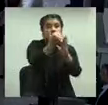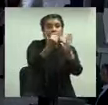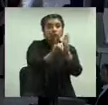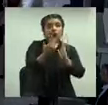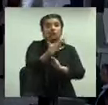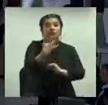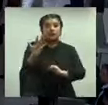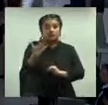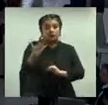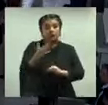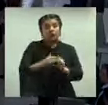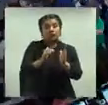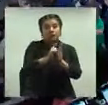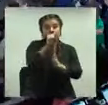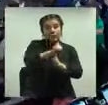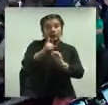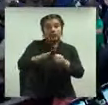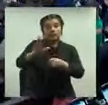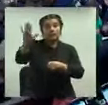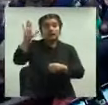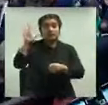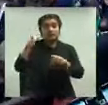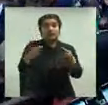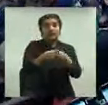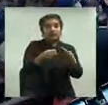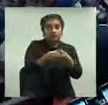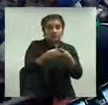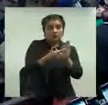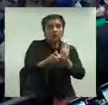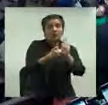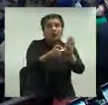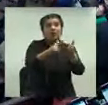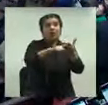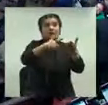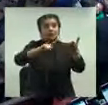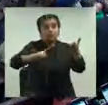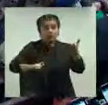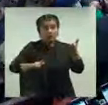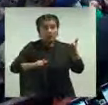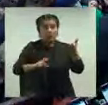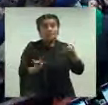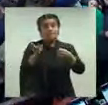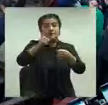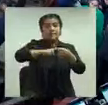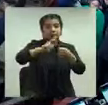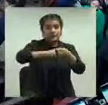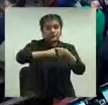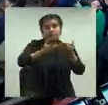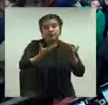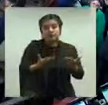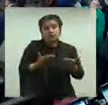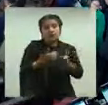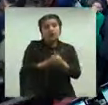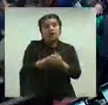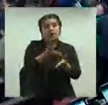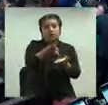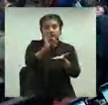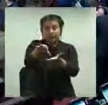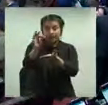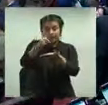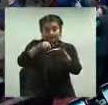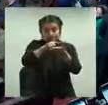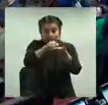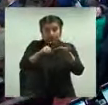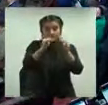quinto, juramentación de la Comisión de Postulación para integrar la nómina de postulados para la elección de